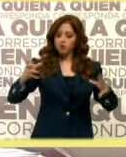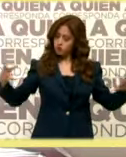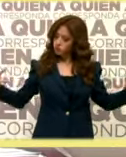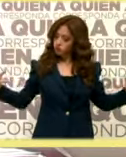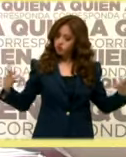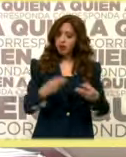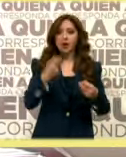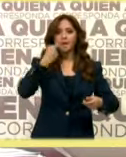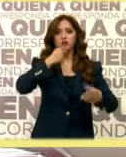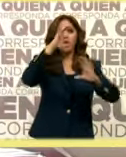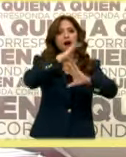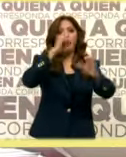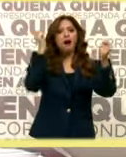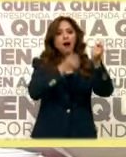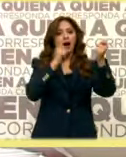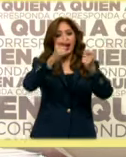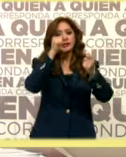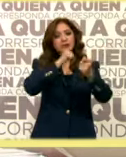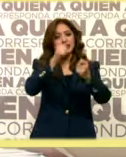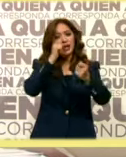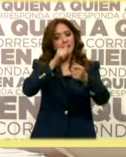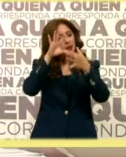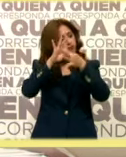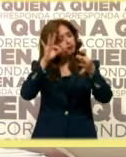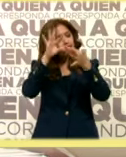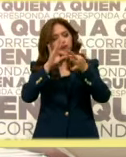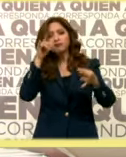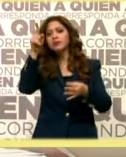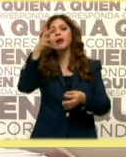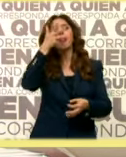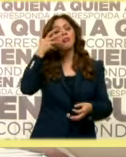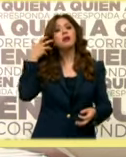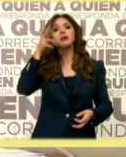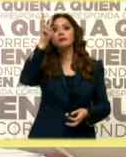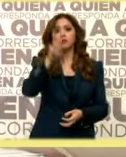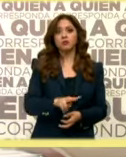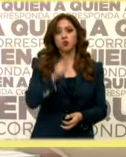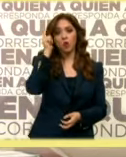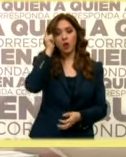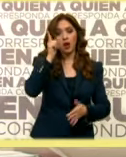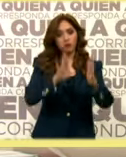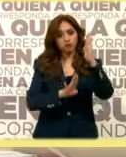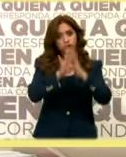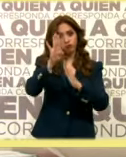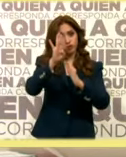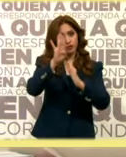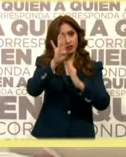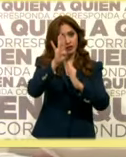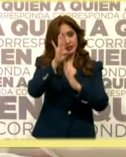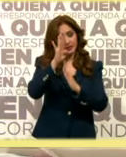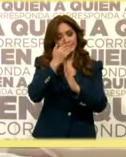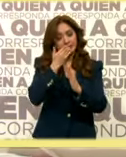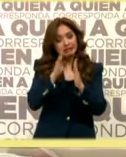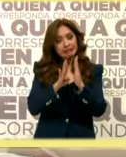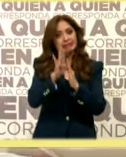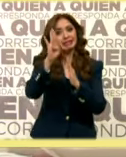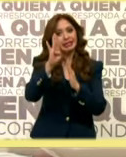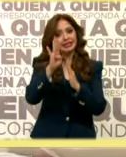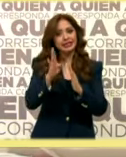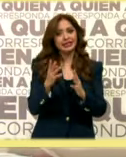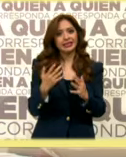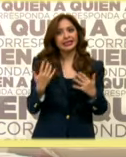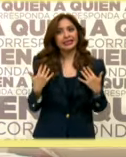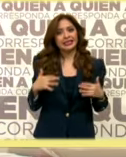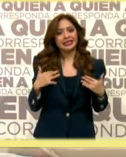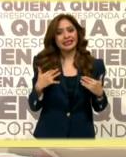Tigres. Un abrazote para ustedes, felicidades. Y qué bueno, y les deseamos éxito. No mucho, nada más sí éxito. Sí, ¿no? O